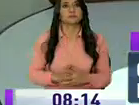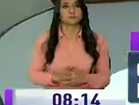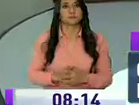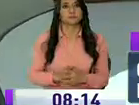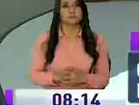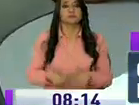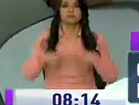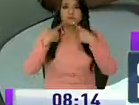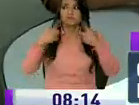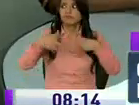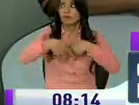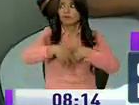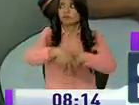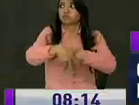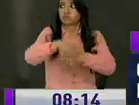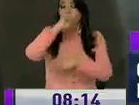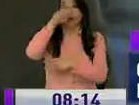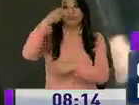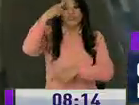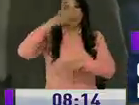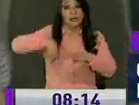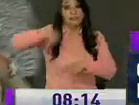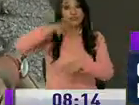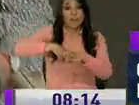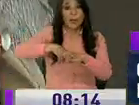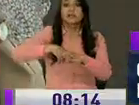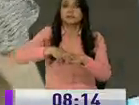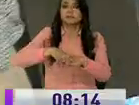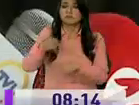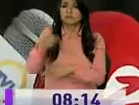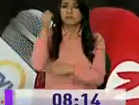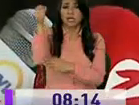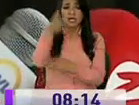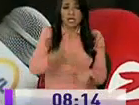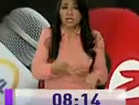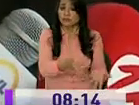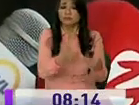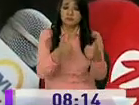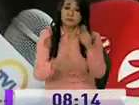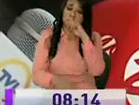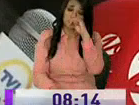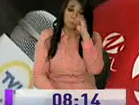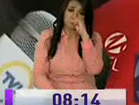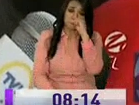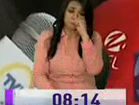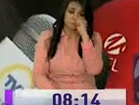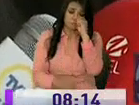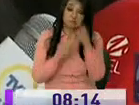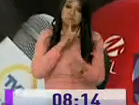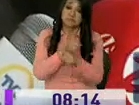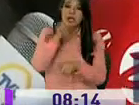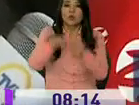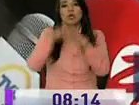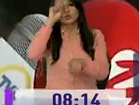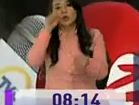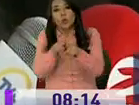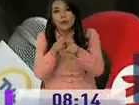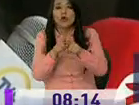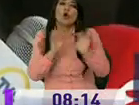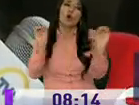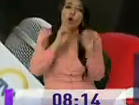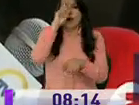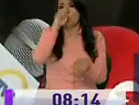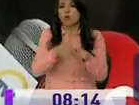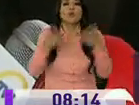de movilizaciones que para el gobierno nacional están en su derecho. Hay reacciones a favor y en contra, esto es de esperarse frente a